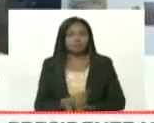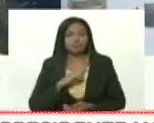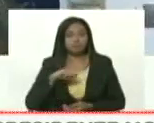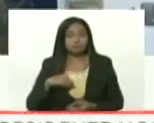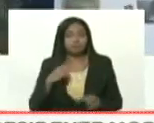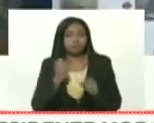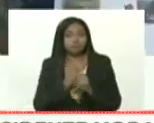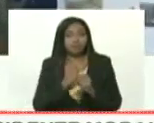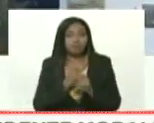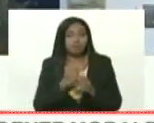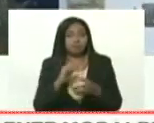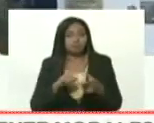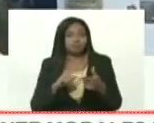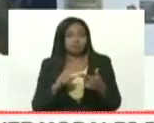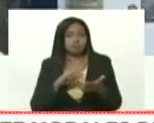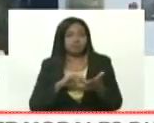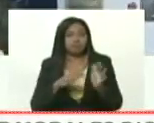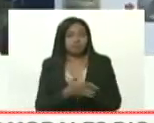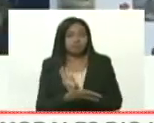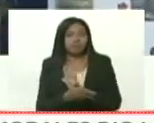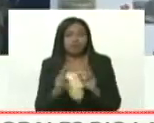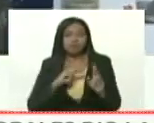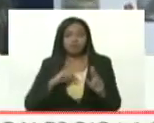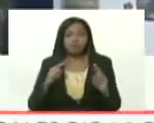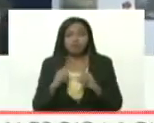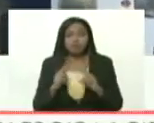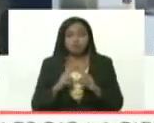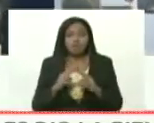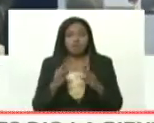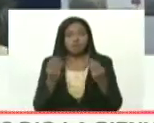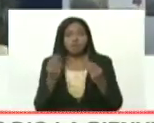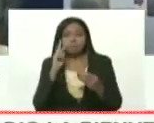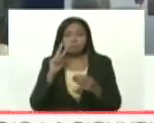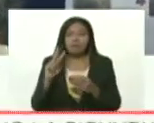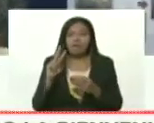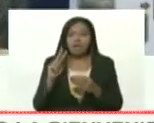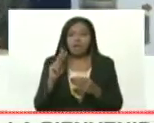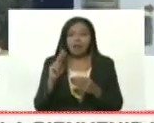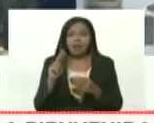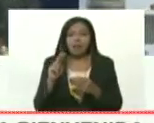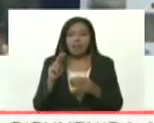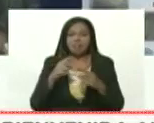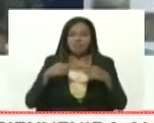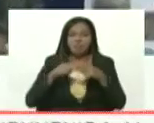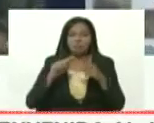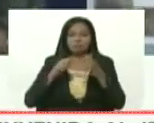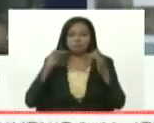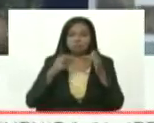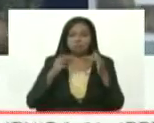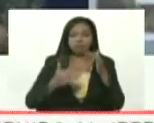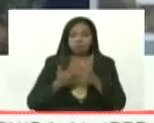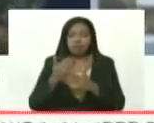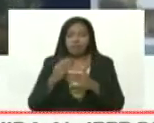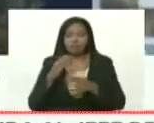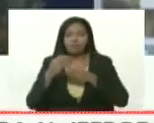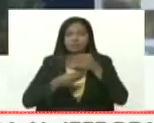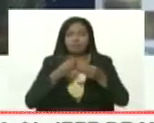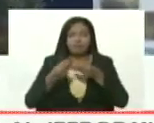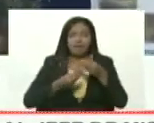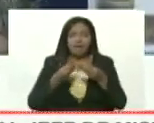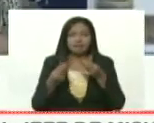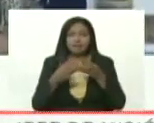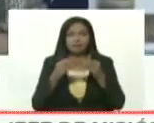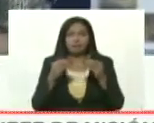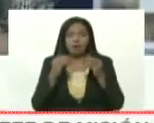trabajamos entonces con lo que se conoce o está muy de moda, que son las células madres, que son las células que forman todos los